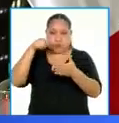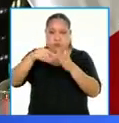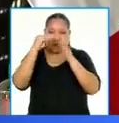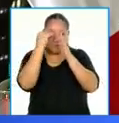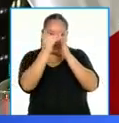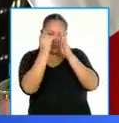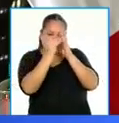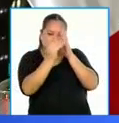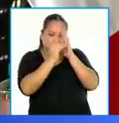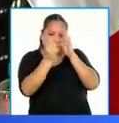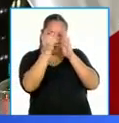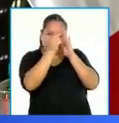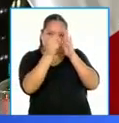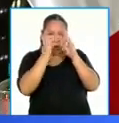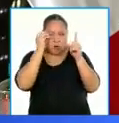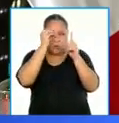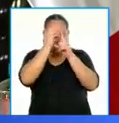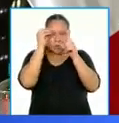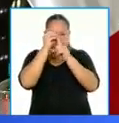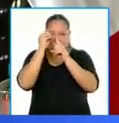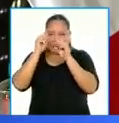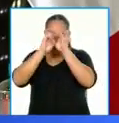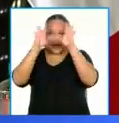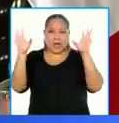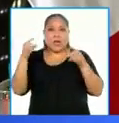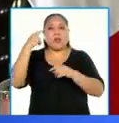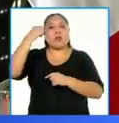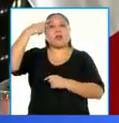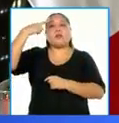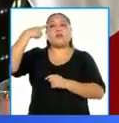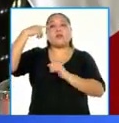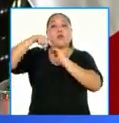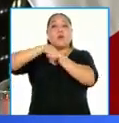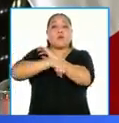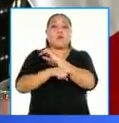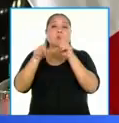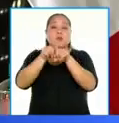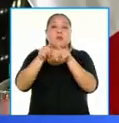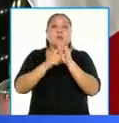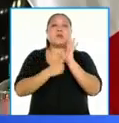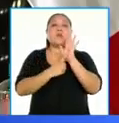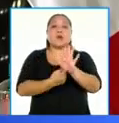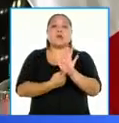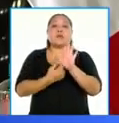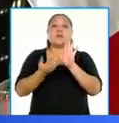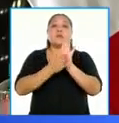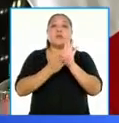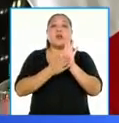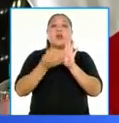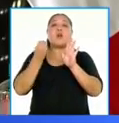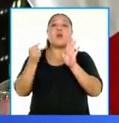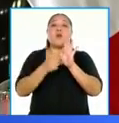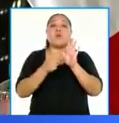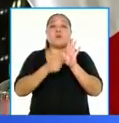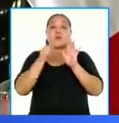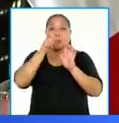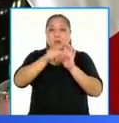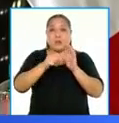es decir, no objetivos precisos, hay reflexiones muy profundas y además se muestra cómo así este es el resultado de